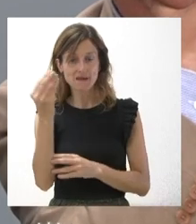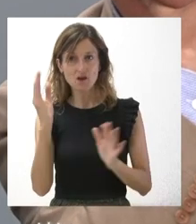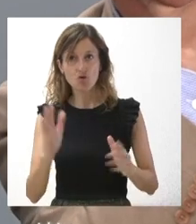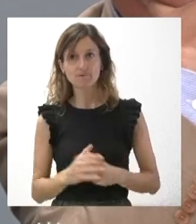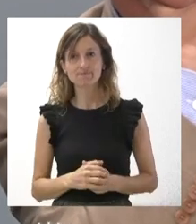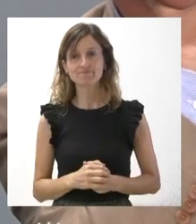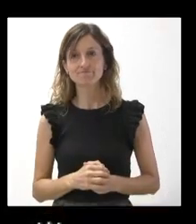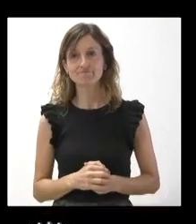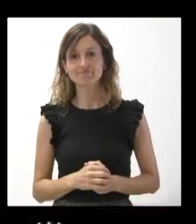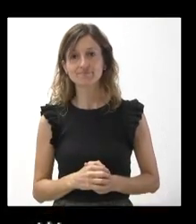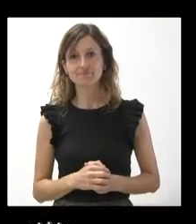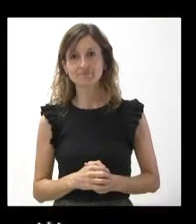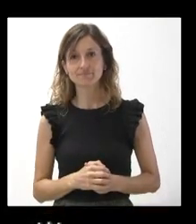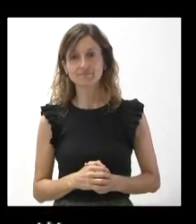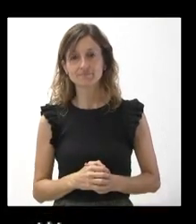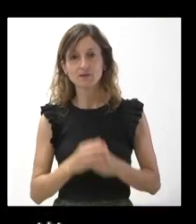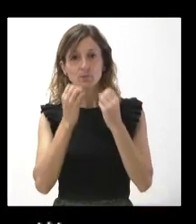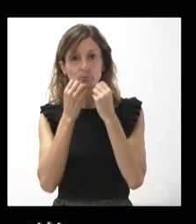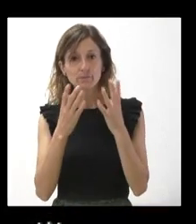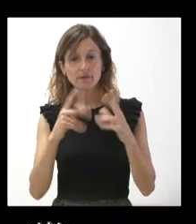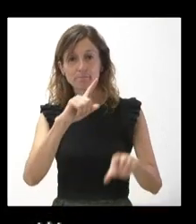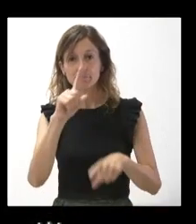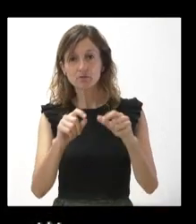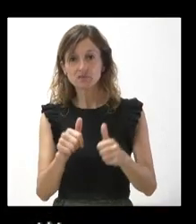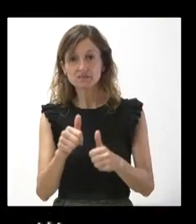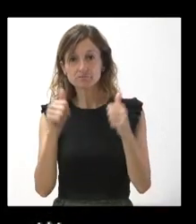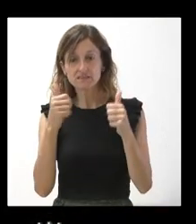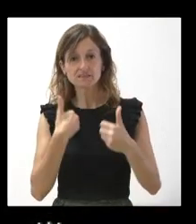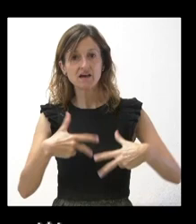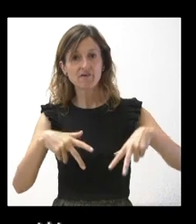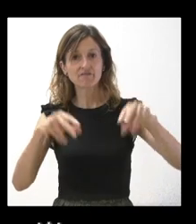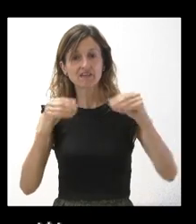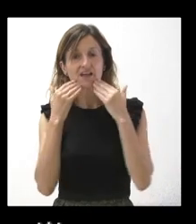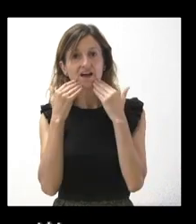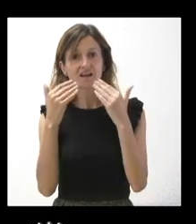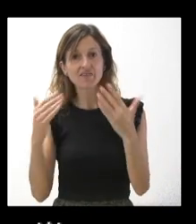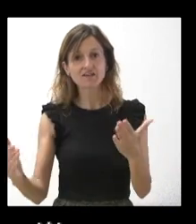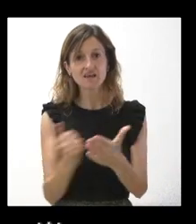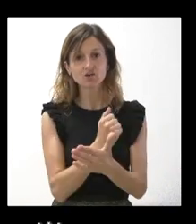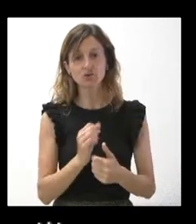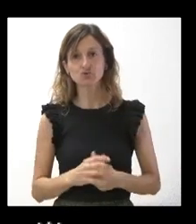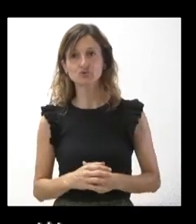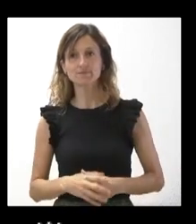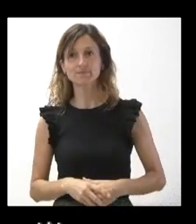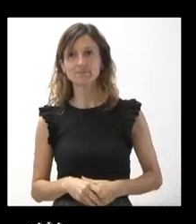inicialmente. Muy bien, pues si no hay más preguntas en la sala, terminamos aquí. Muchas gracias a todos.